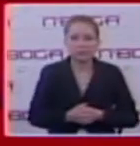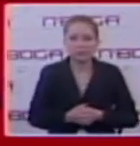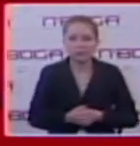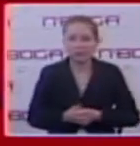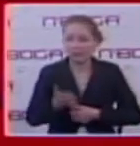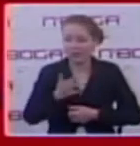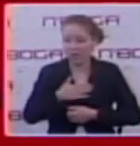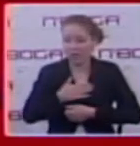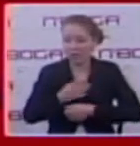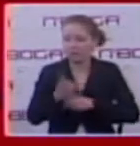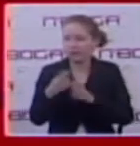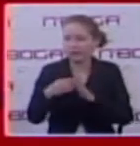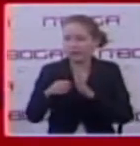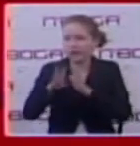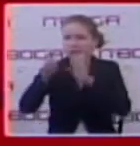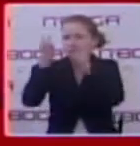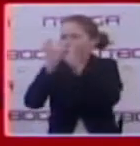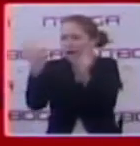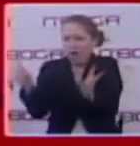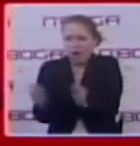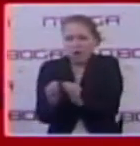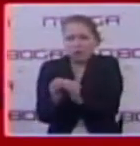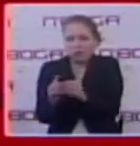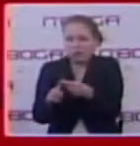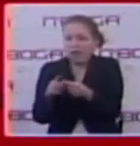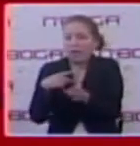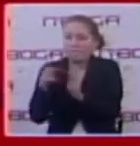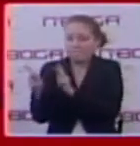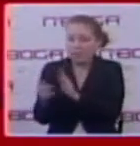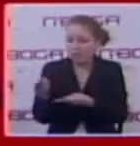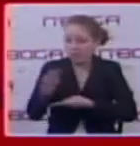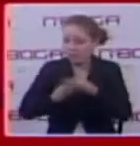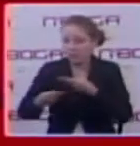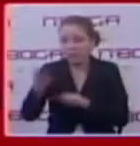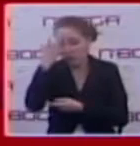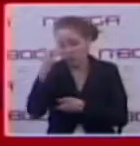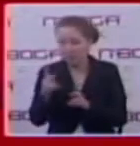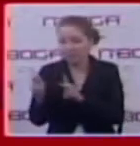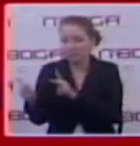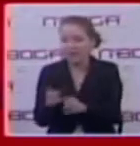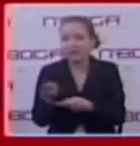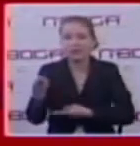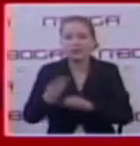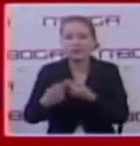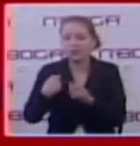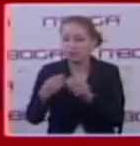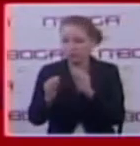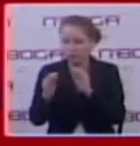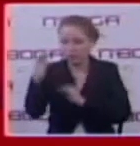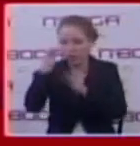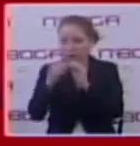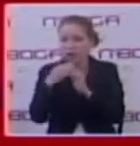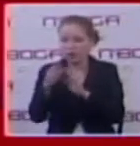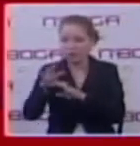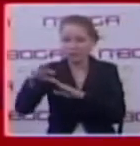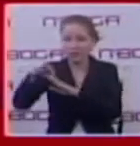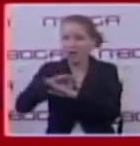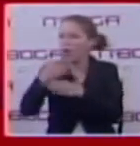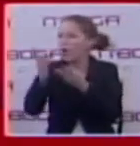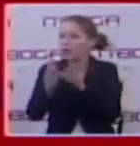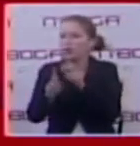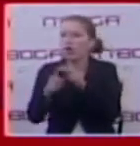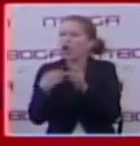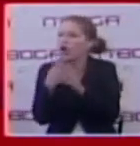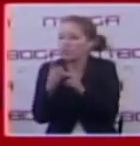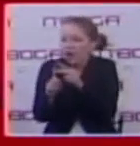una temática completa. Nosotros trabajamos plan de negocios, porque el plan de negocios es la estructura o la columna vertebral de cualquier emprendimiento,